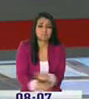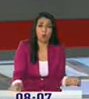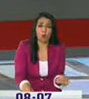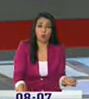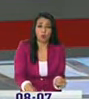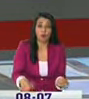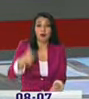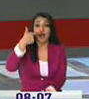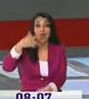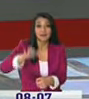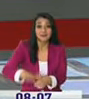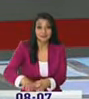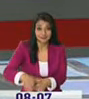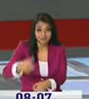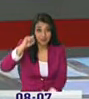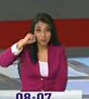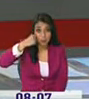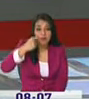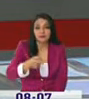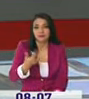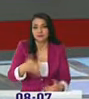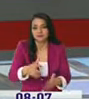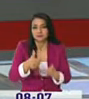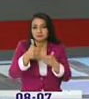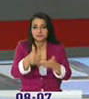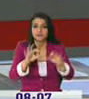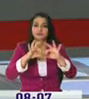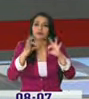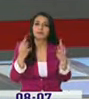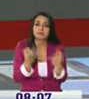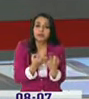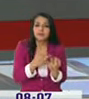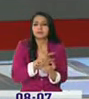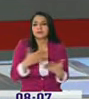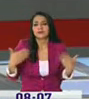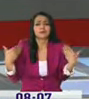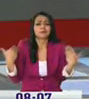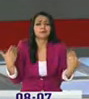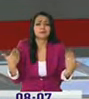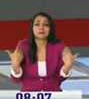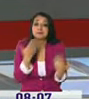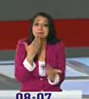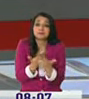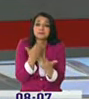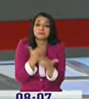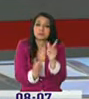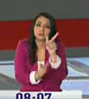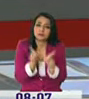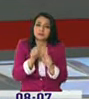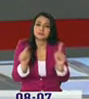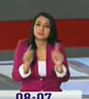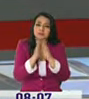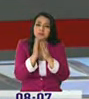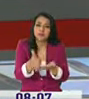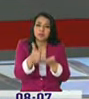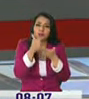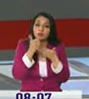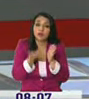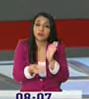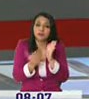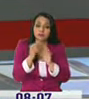una fuga de gas semanas atrás. La familia se mostraron, como lo puede ser de otra manera, agradecidos, pero también piden ayuda para volver